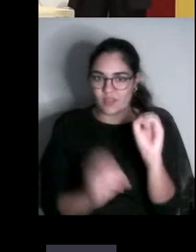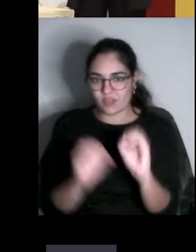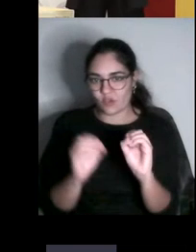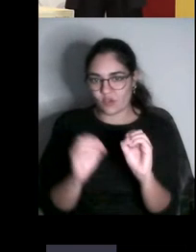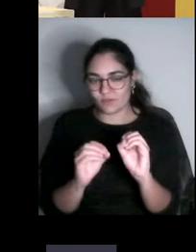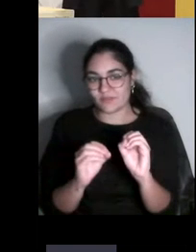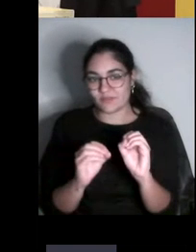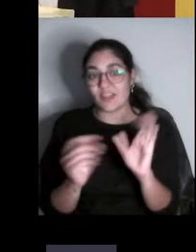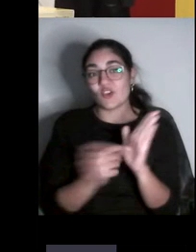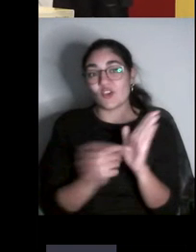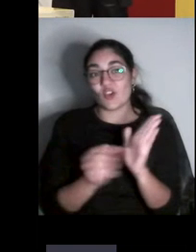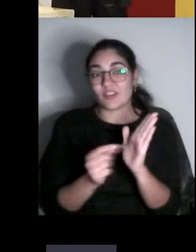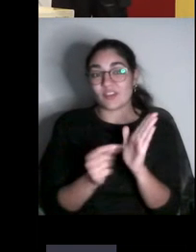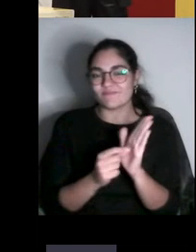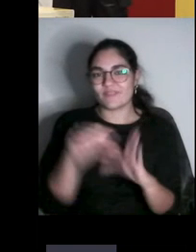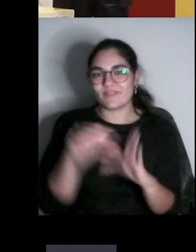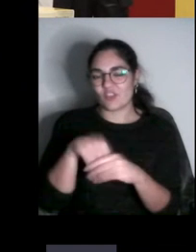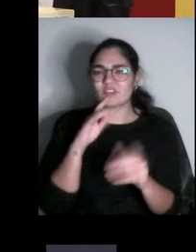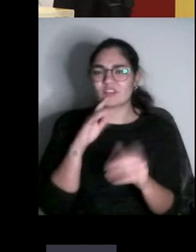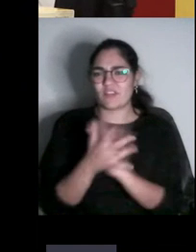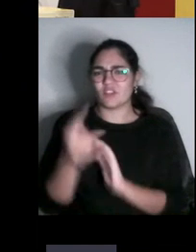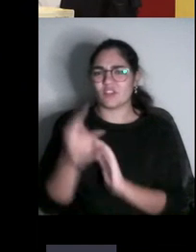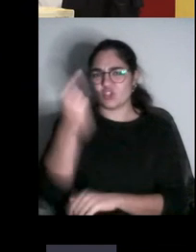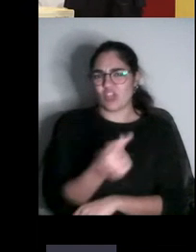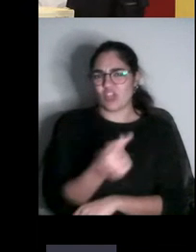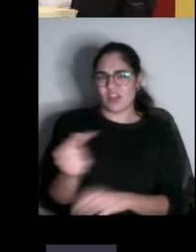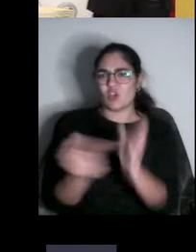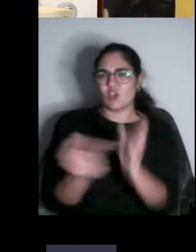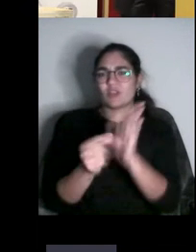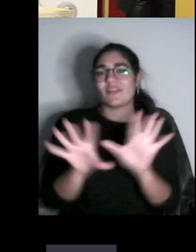que tenía que realizar mediante